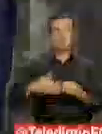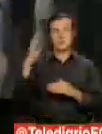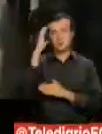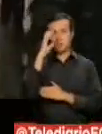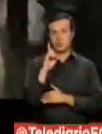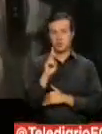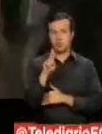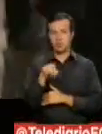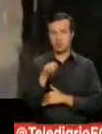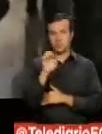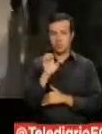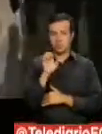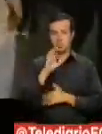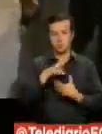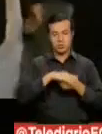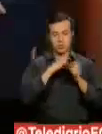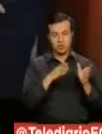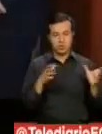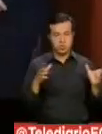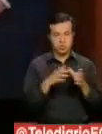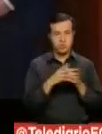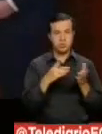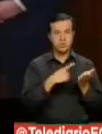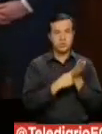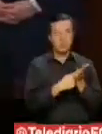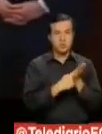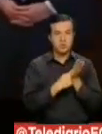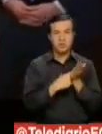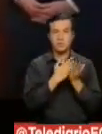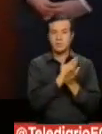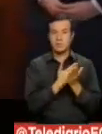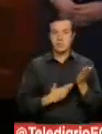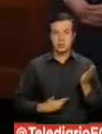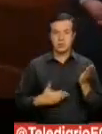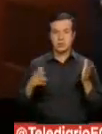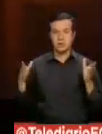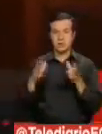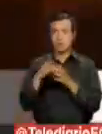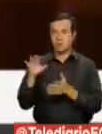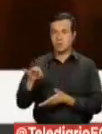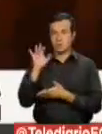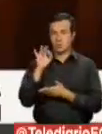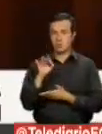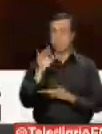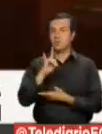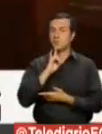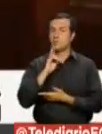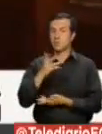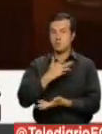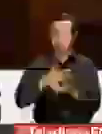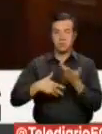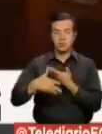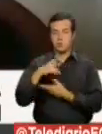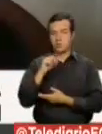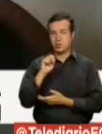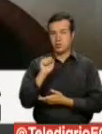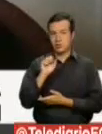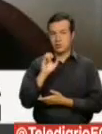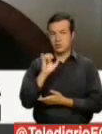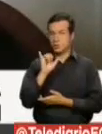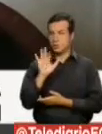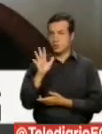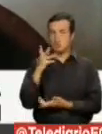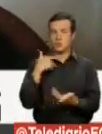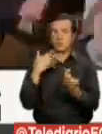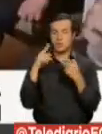Iván Duque y el canciller Carlos Holmes Trujillo tuvieron una reunión con la presidenta de la Cámara de Representantes de Estados Unidos, Nancy Pelosi. Allí